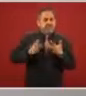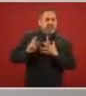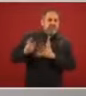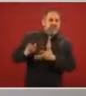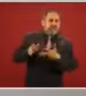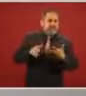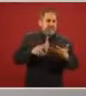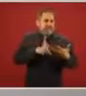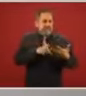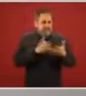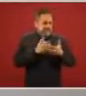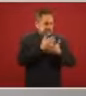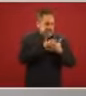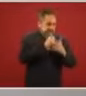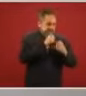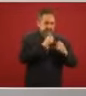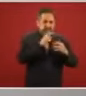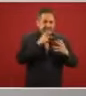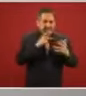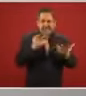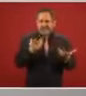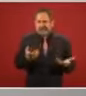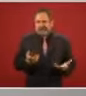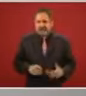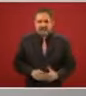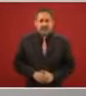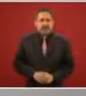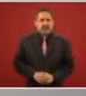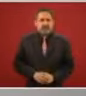de la inmensa mayoría de nuestro pueblo.